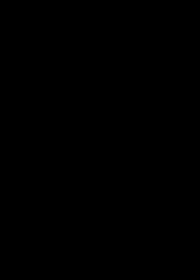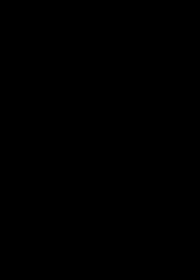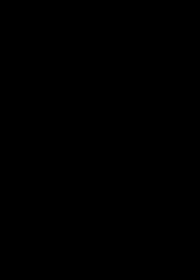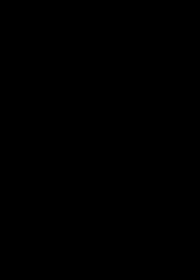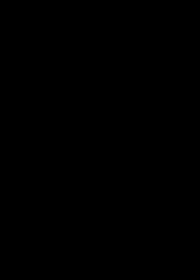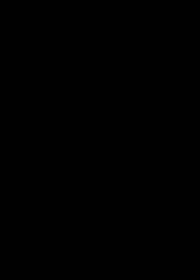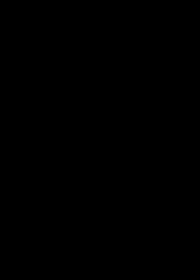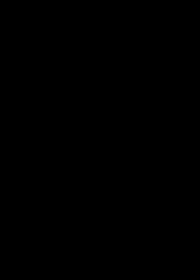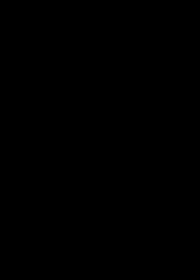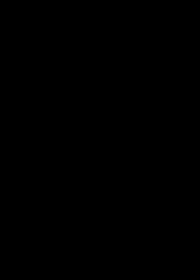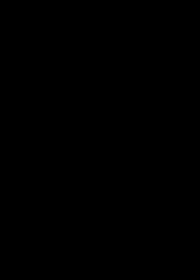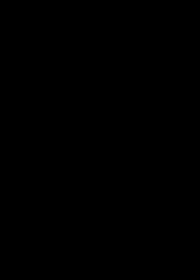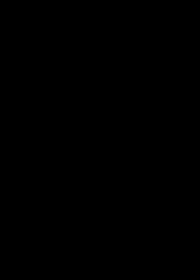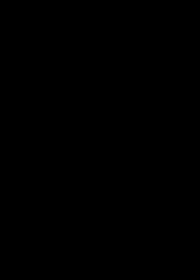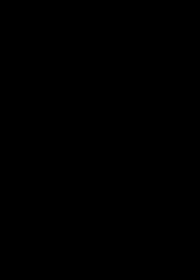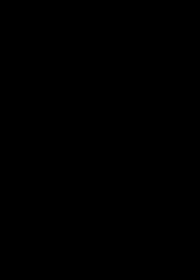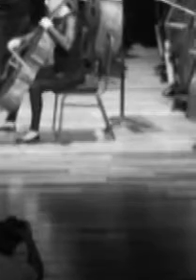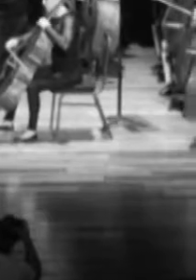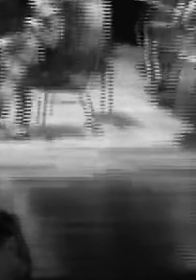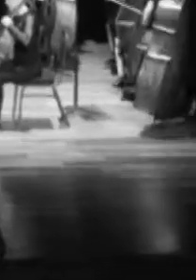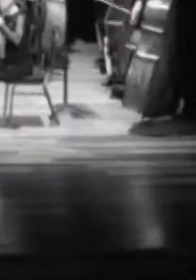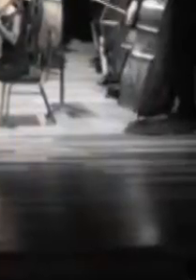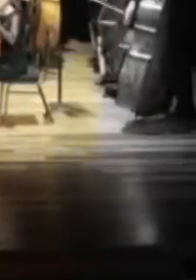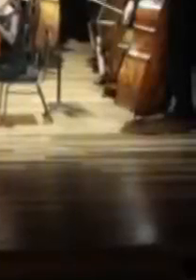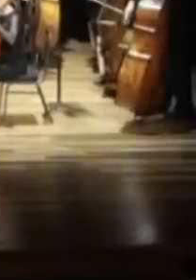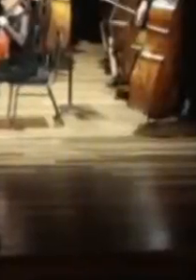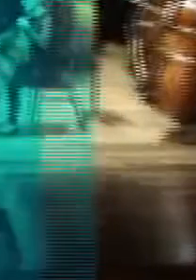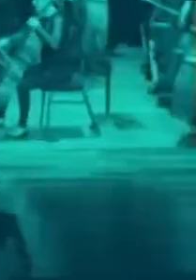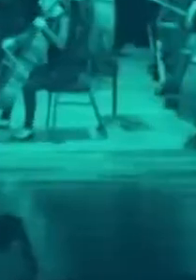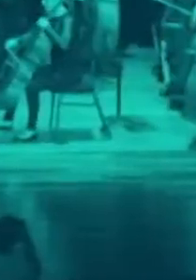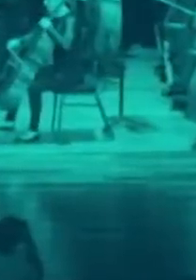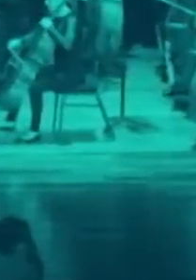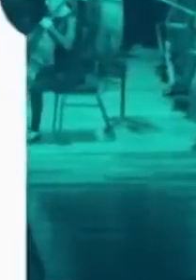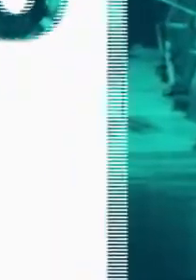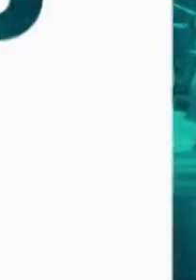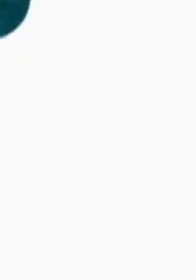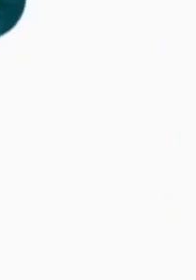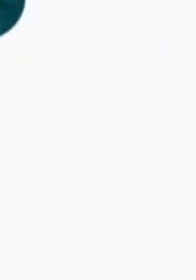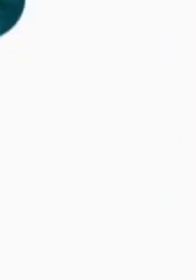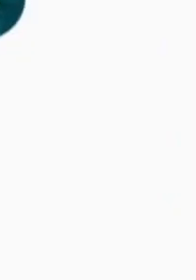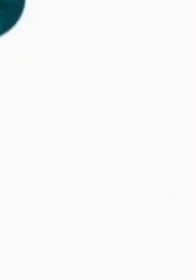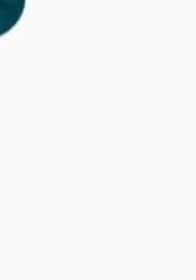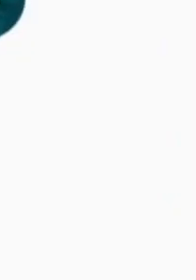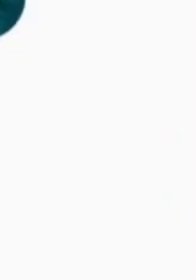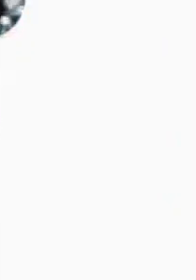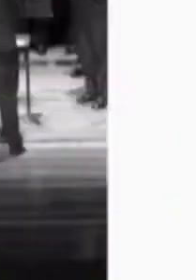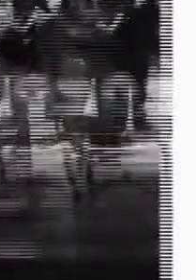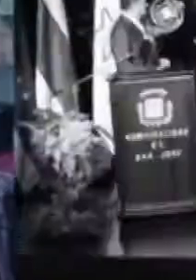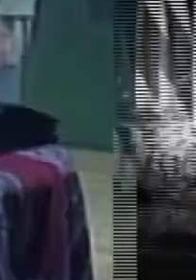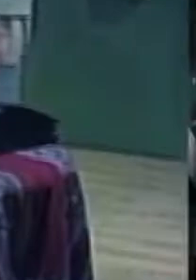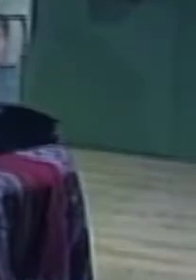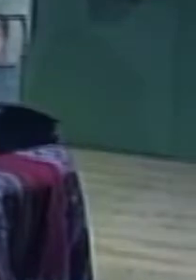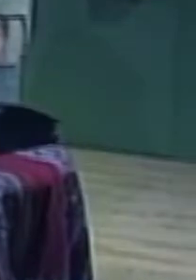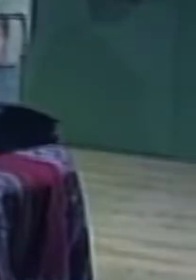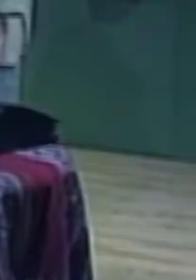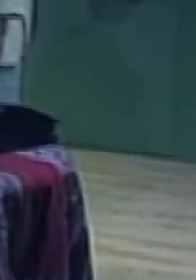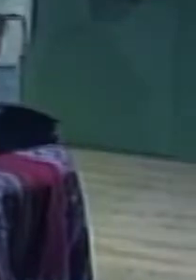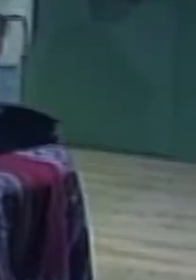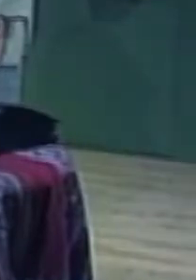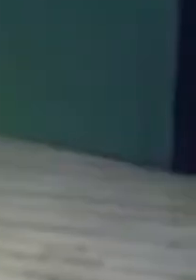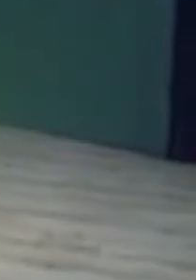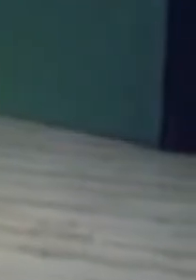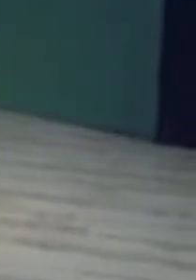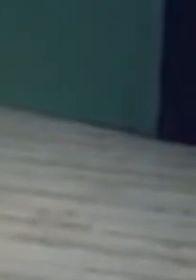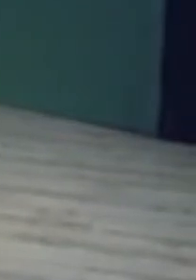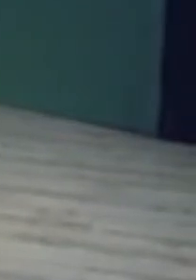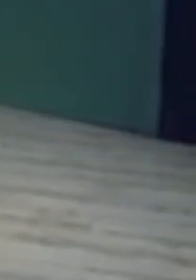televisión en nuestro espacio arte atrás te presentamos mi mamá me ama